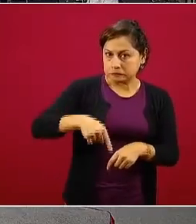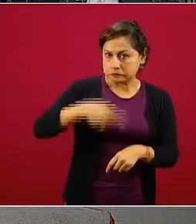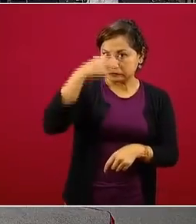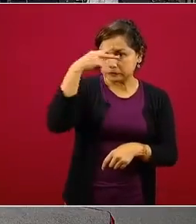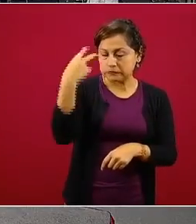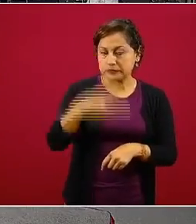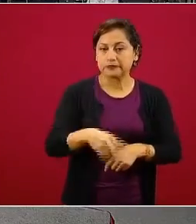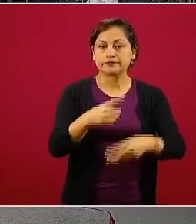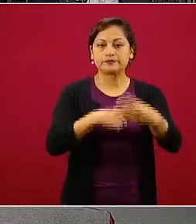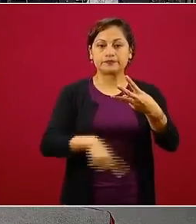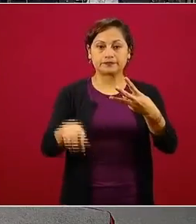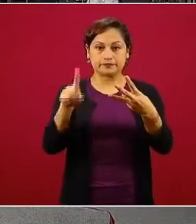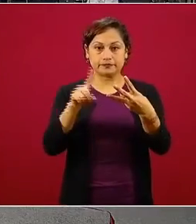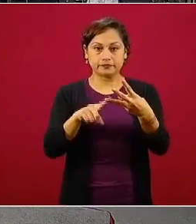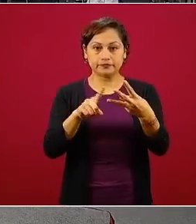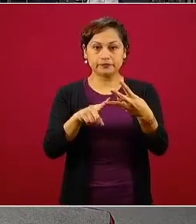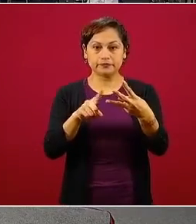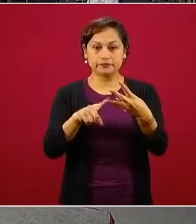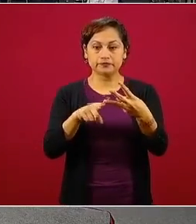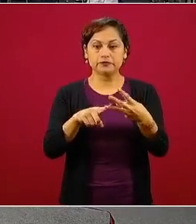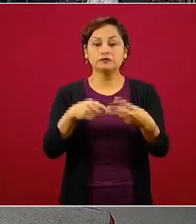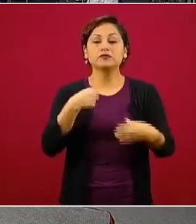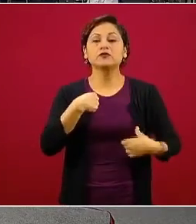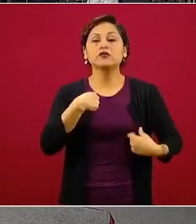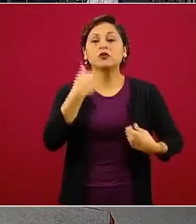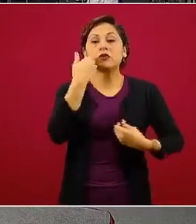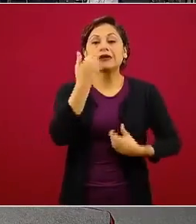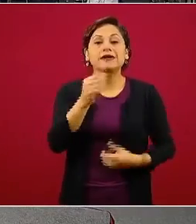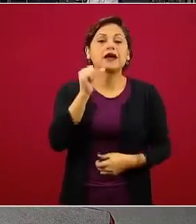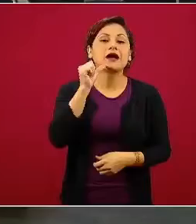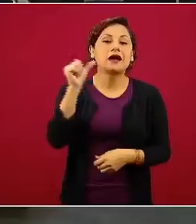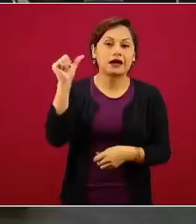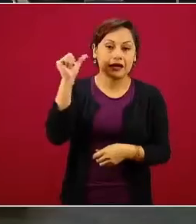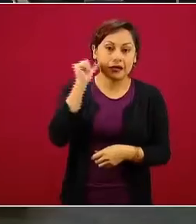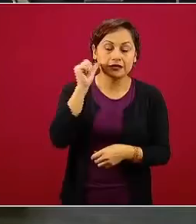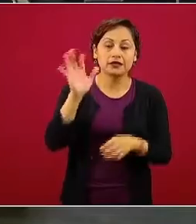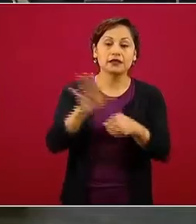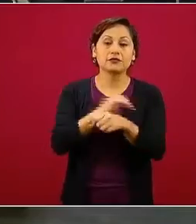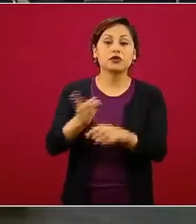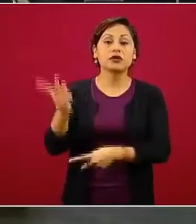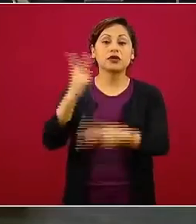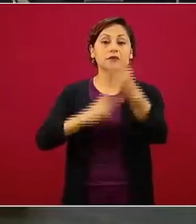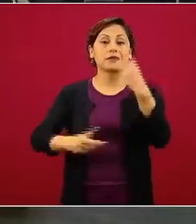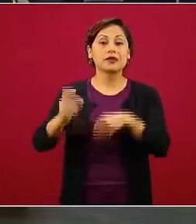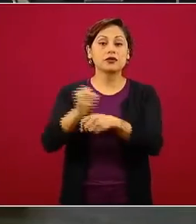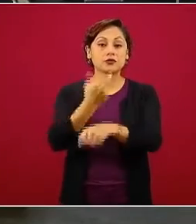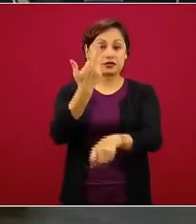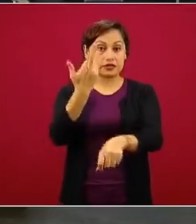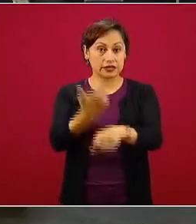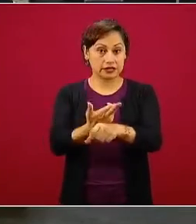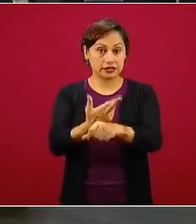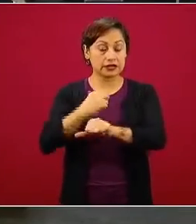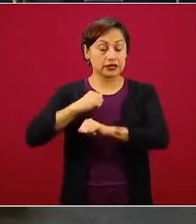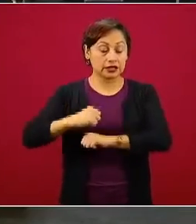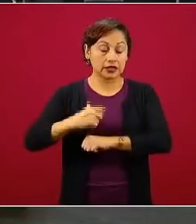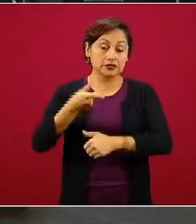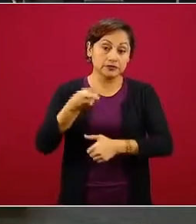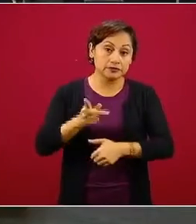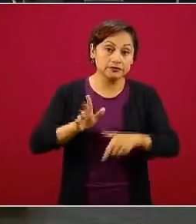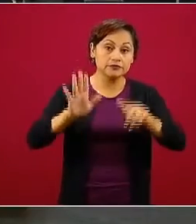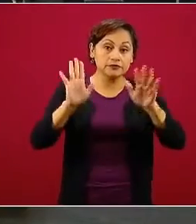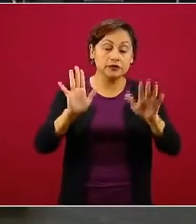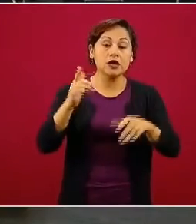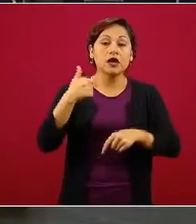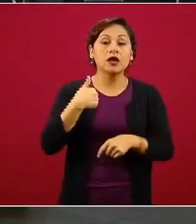es el tema que yo quería tratar el día de ayer, porque estaba la presencia del señor secretario, y en alcance de la